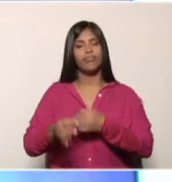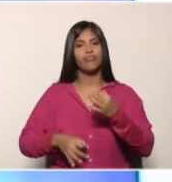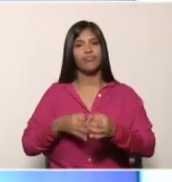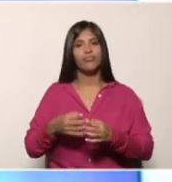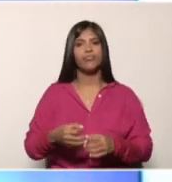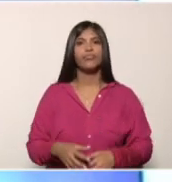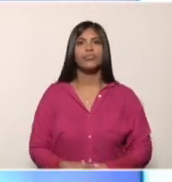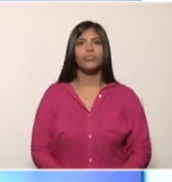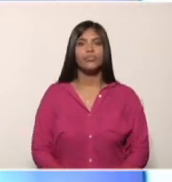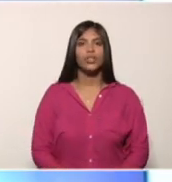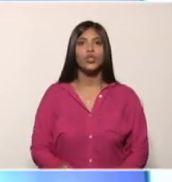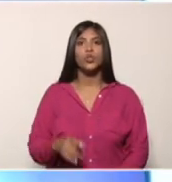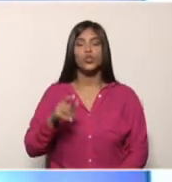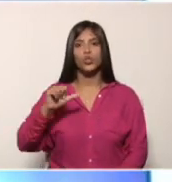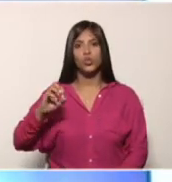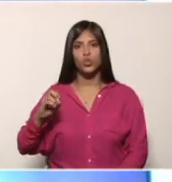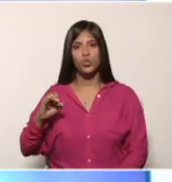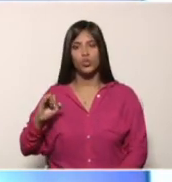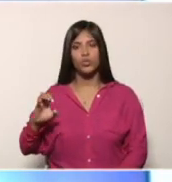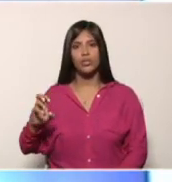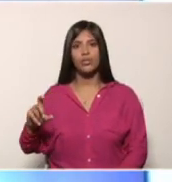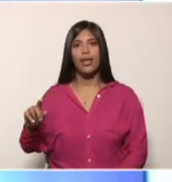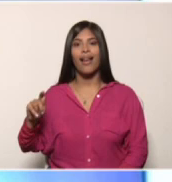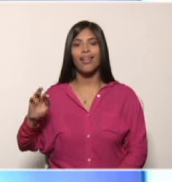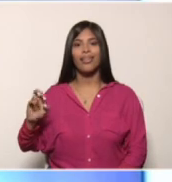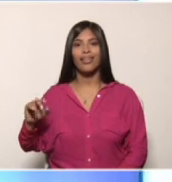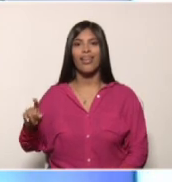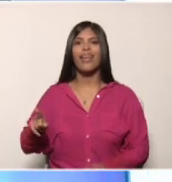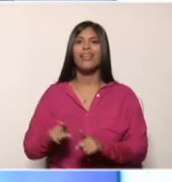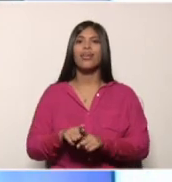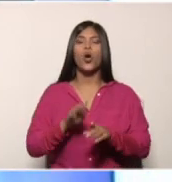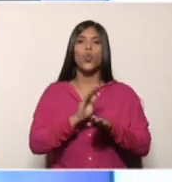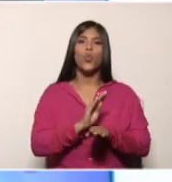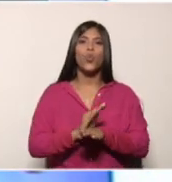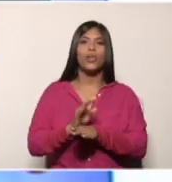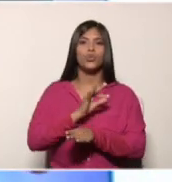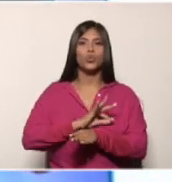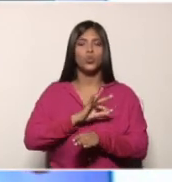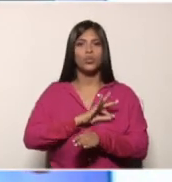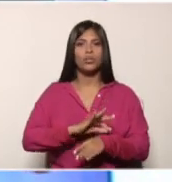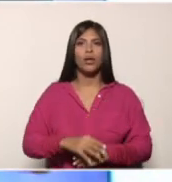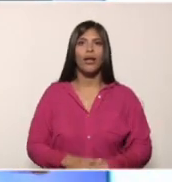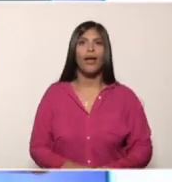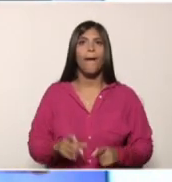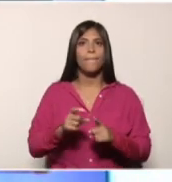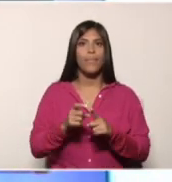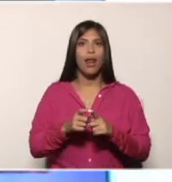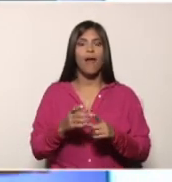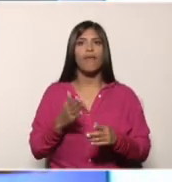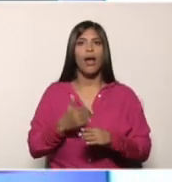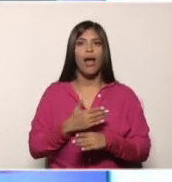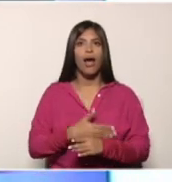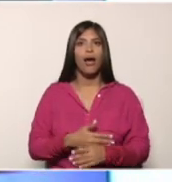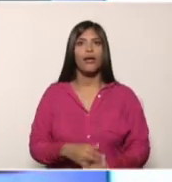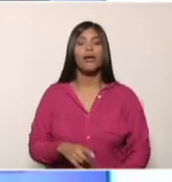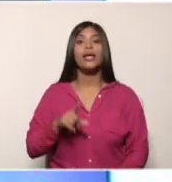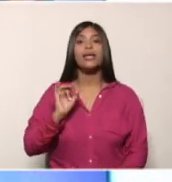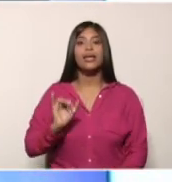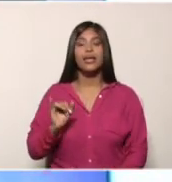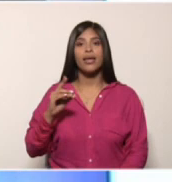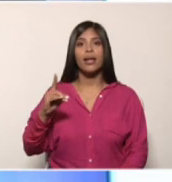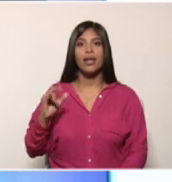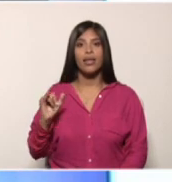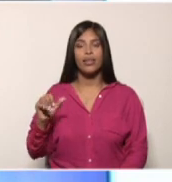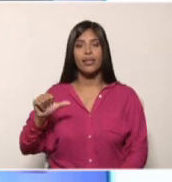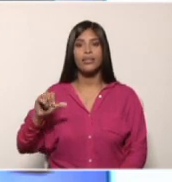¿verdad? Social care es cuidado social. Care es cuidado. Ya toda esa palabra también la socializamos. Y discrimination es